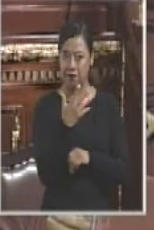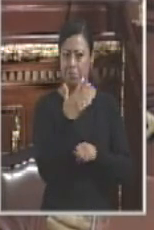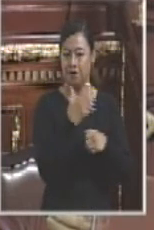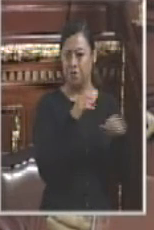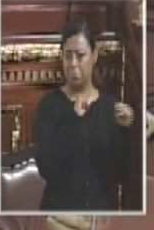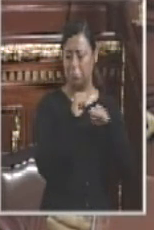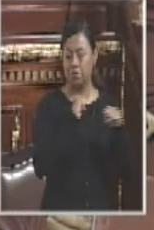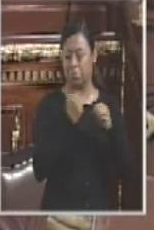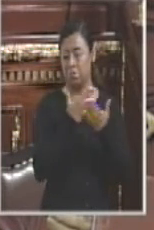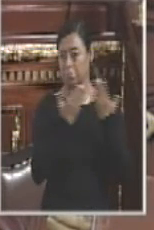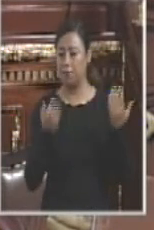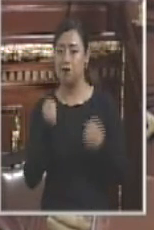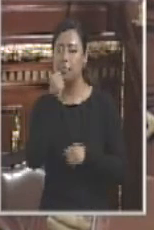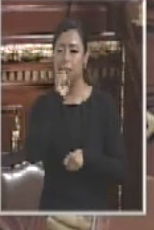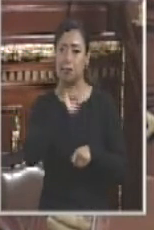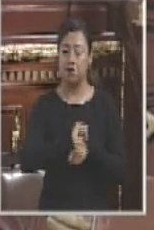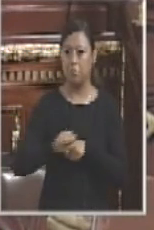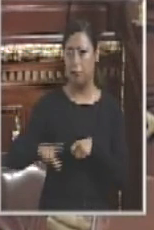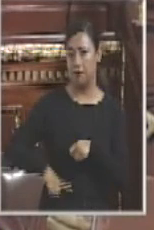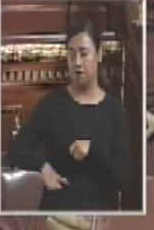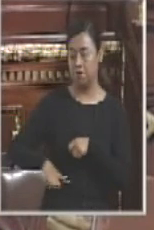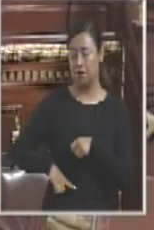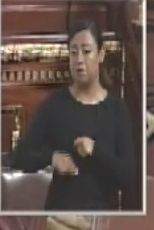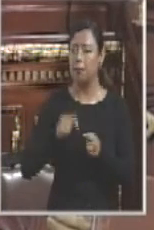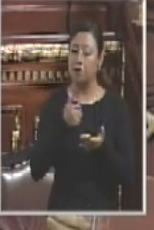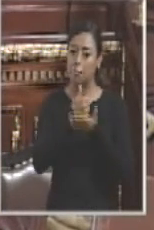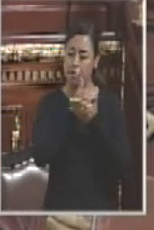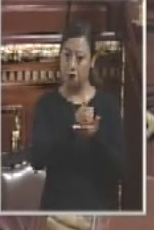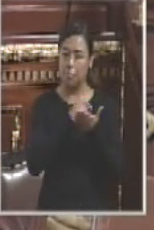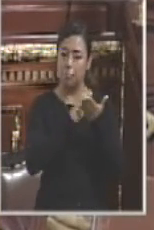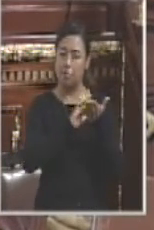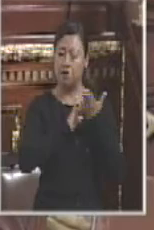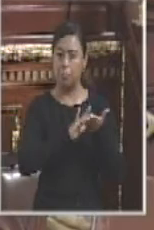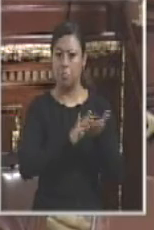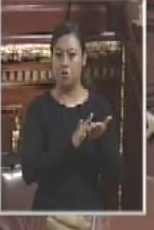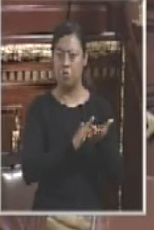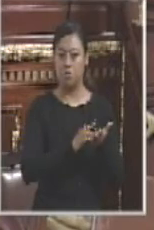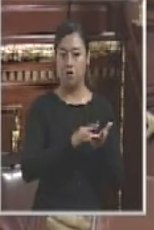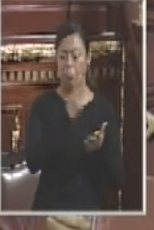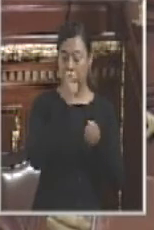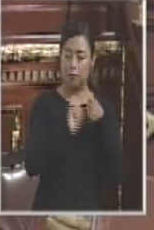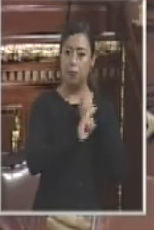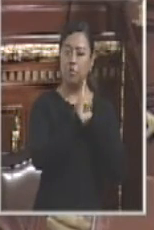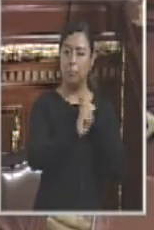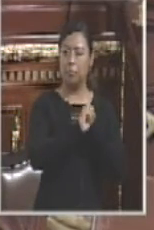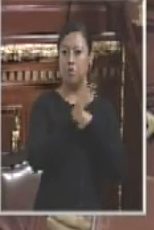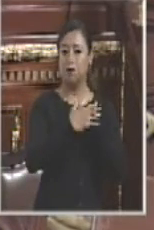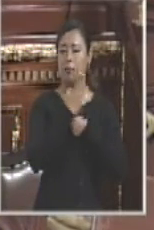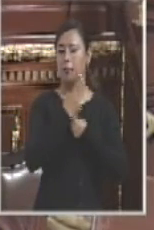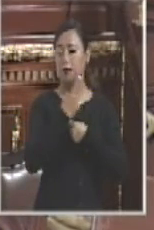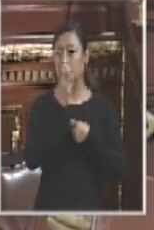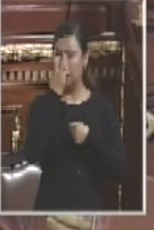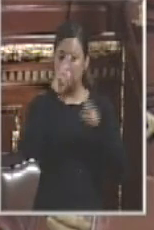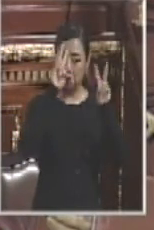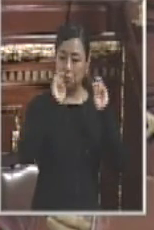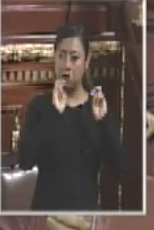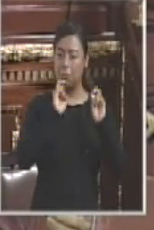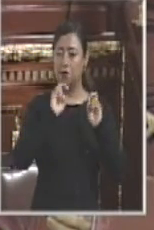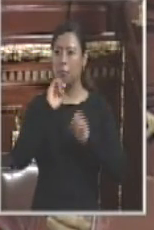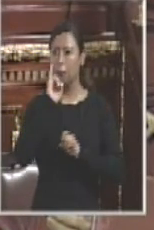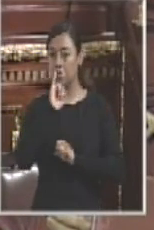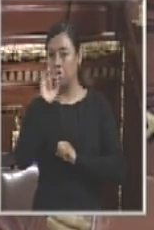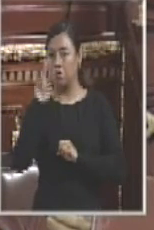de Gobierno coadyuve para la resolución de dicha problemática ante la nula atención del tema por parte